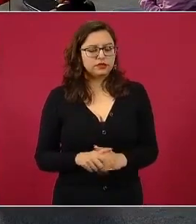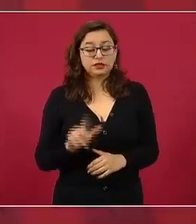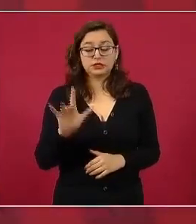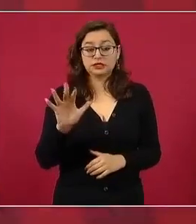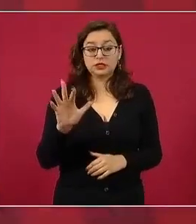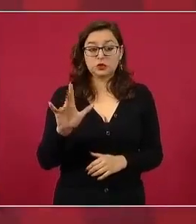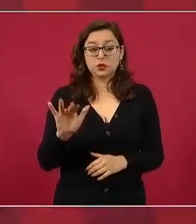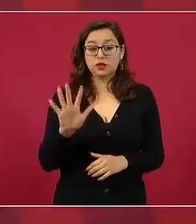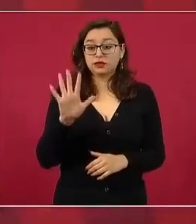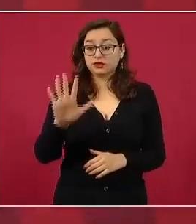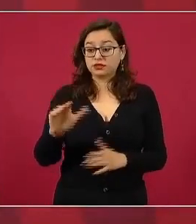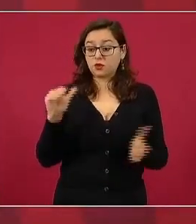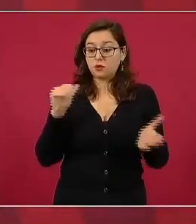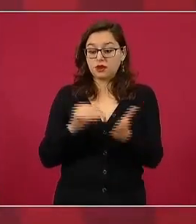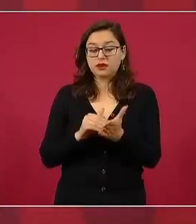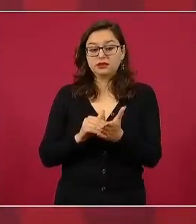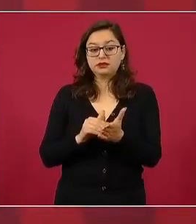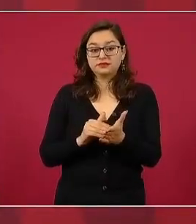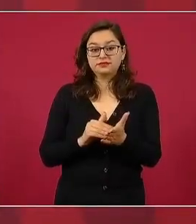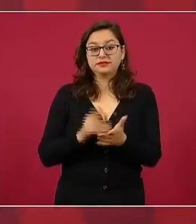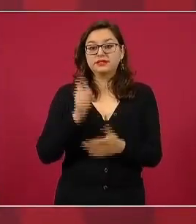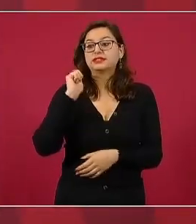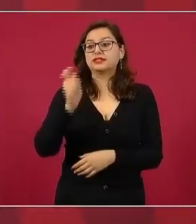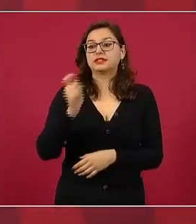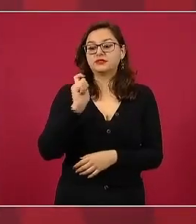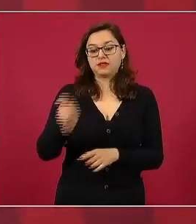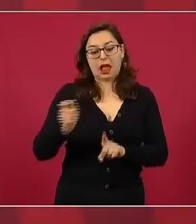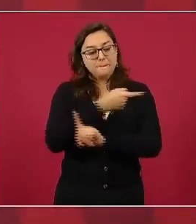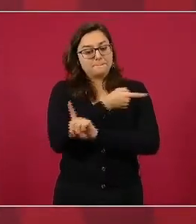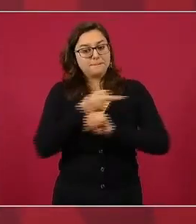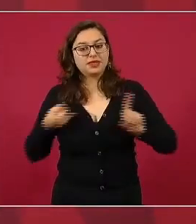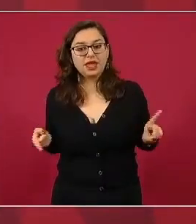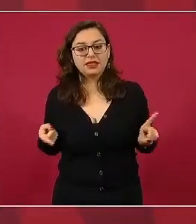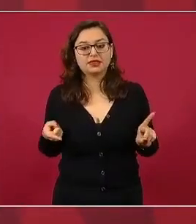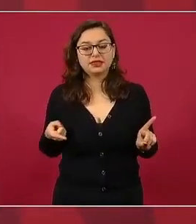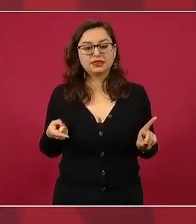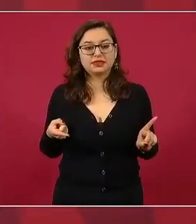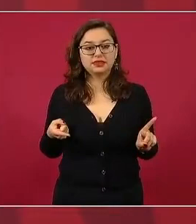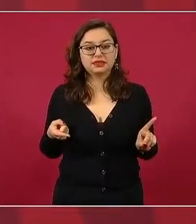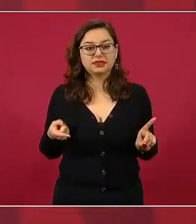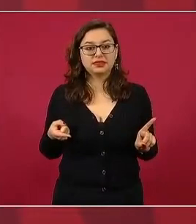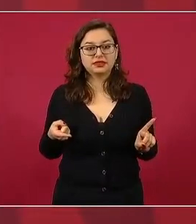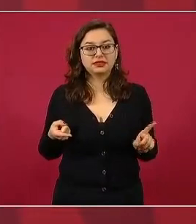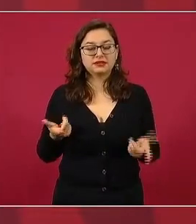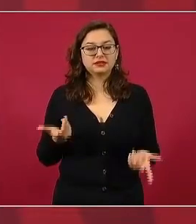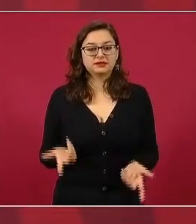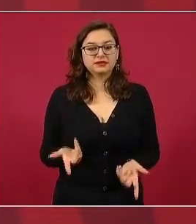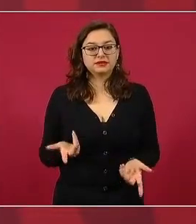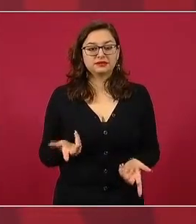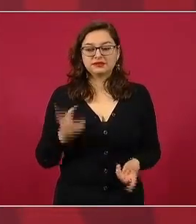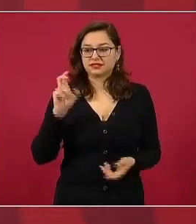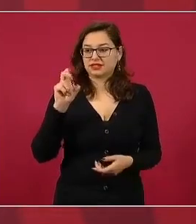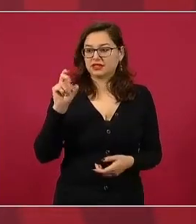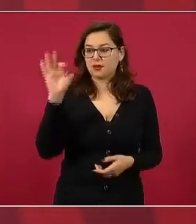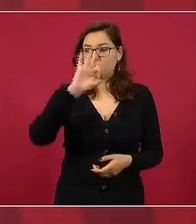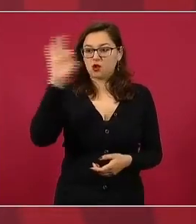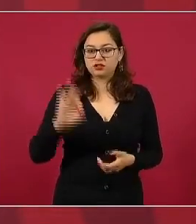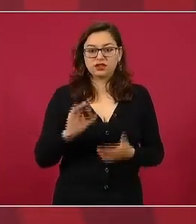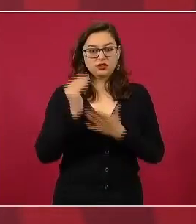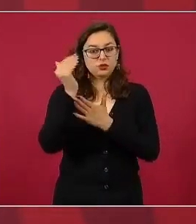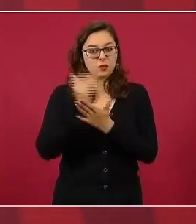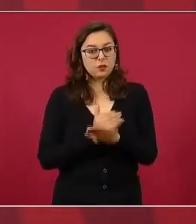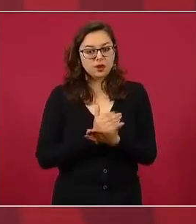55. ¿Se van a poner como la mitad, como poco más? 30%. Sí. Pero